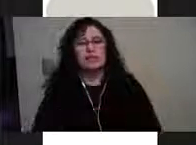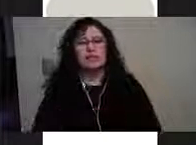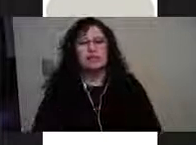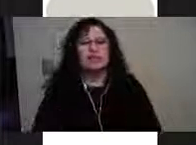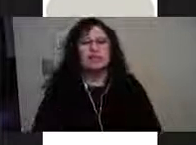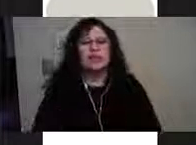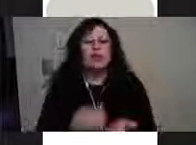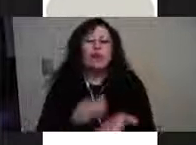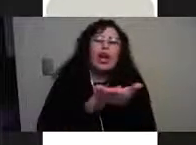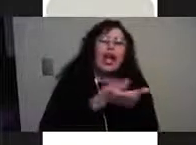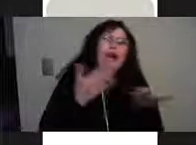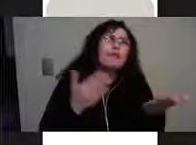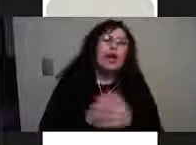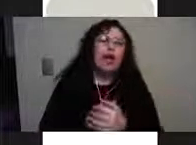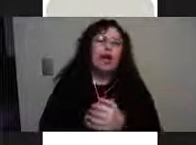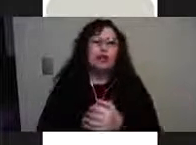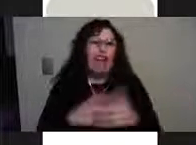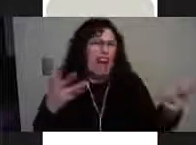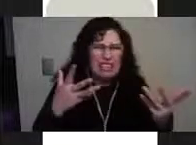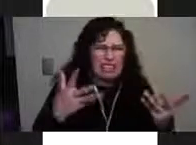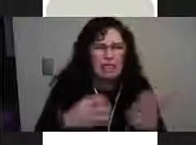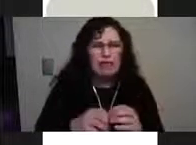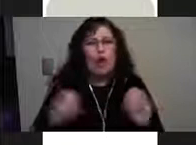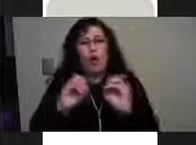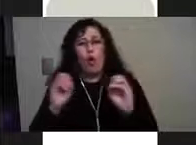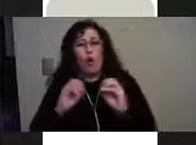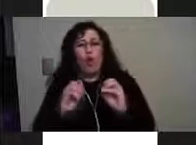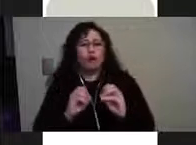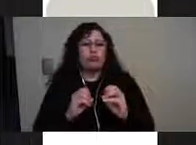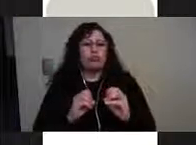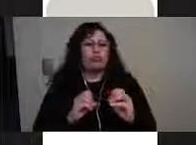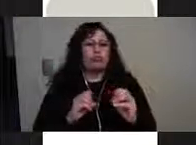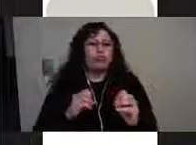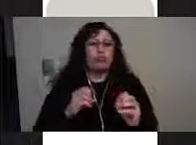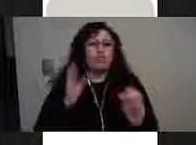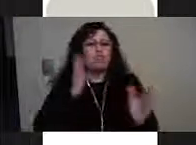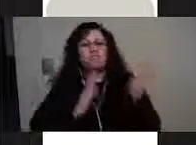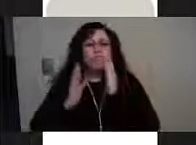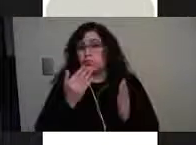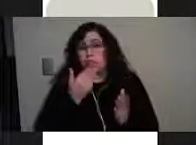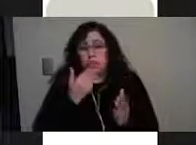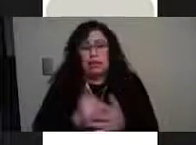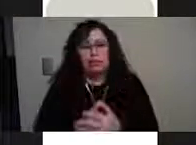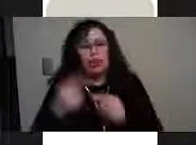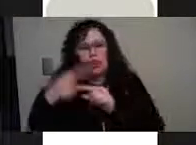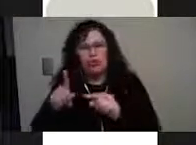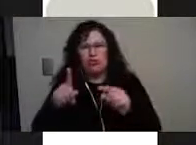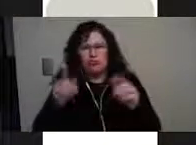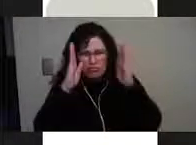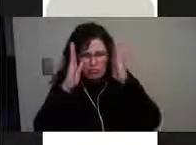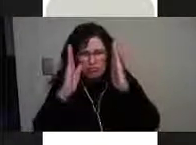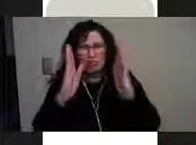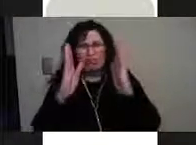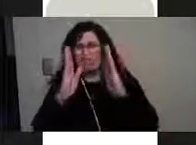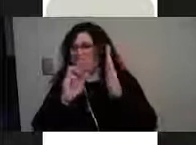tratamiento, como la conducta agresiva o la autoestimulación, ¿ya? Trastorno de la atención y, bueno, y todo lo que tiene que ver con la